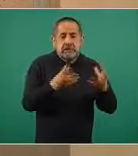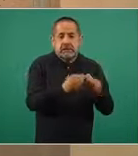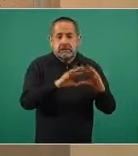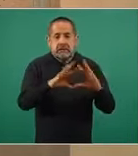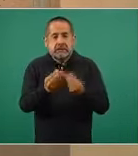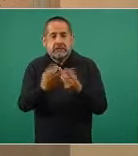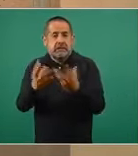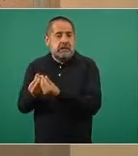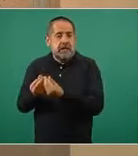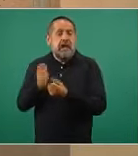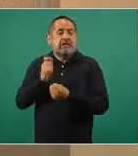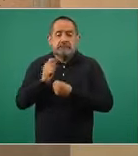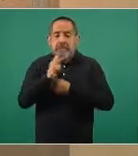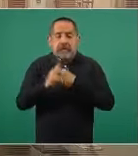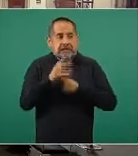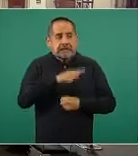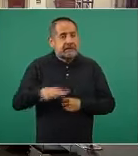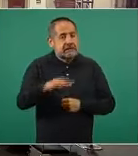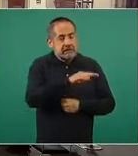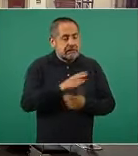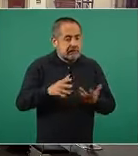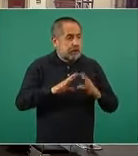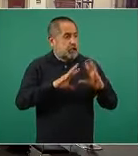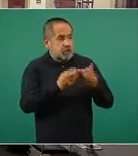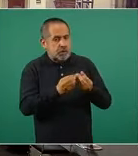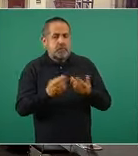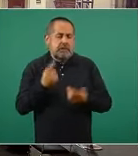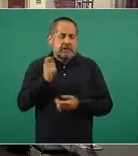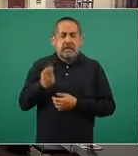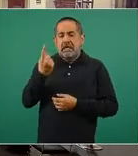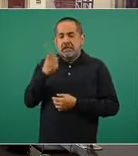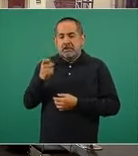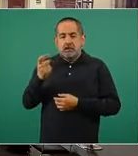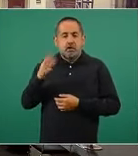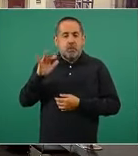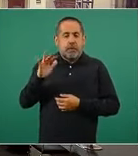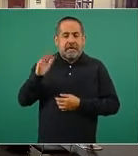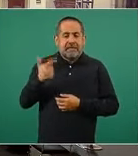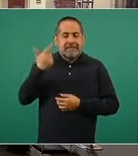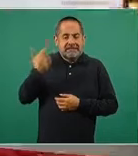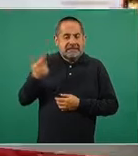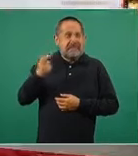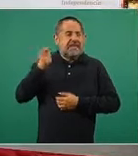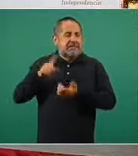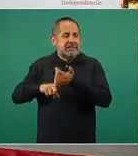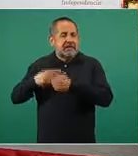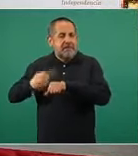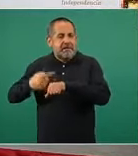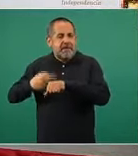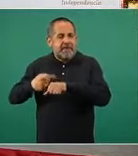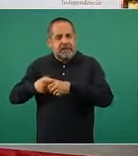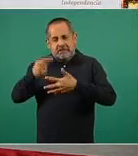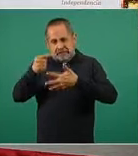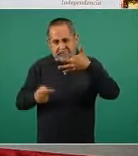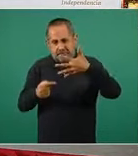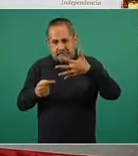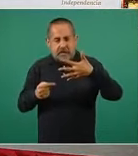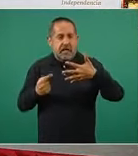salud pública del país. Y aquí tenemos concentrados 157 padecimientos, actualmente pues con COVID pues